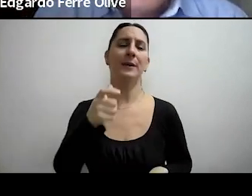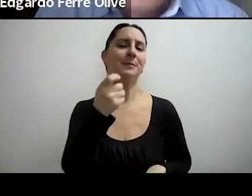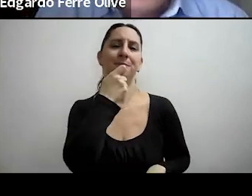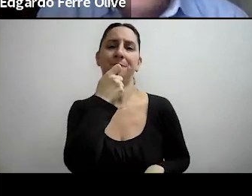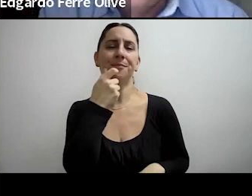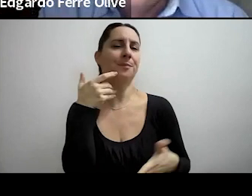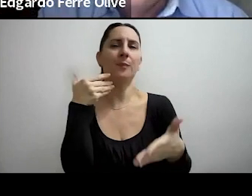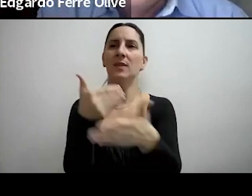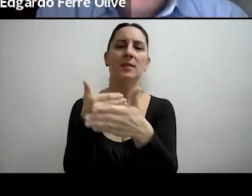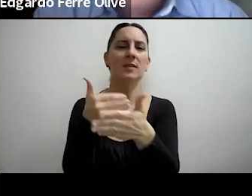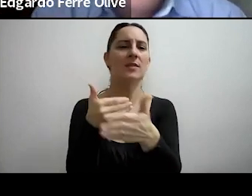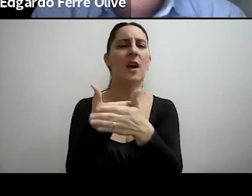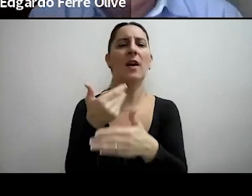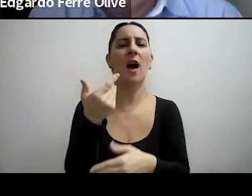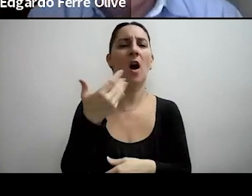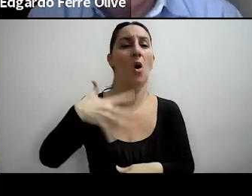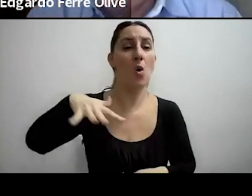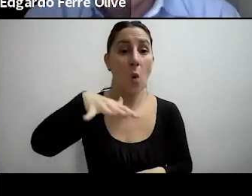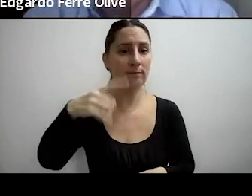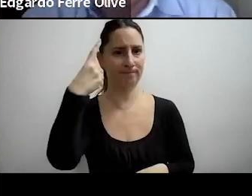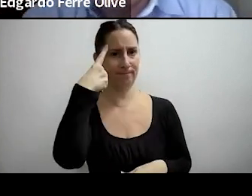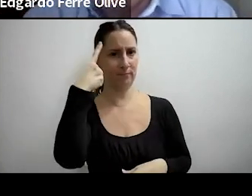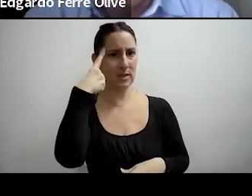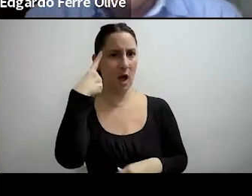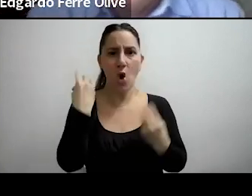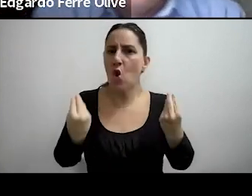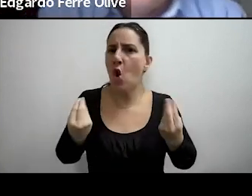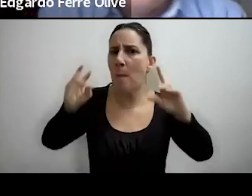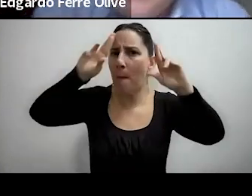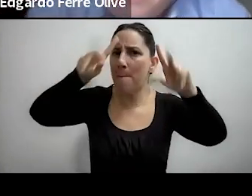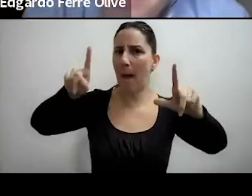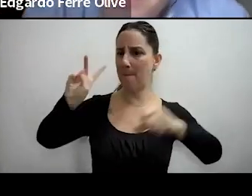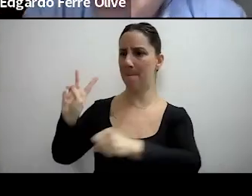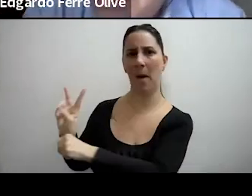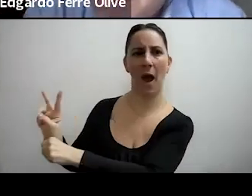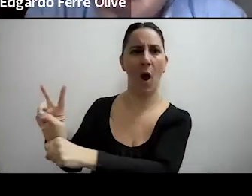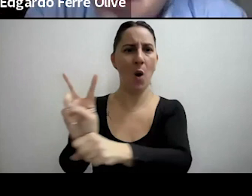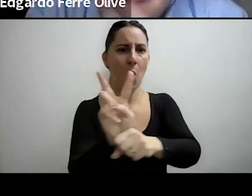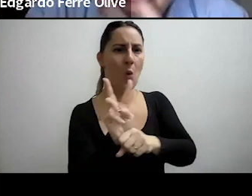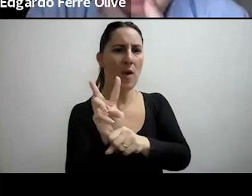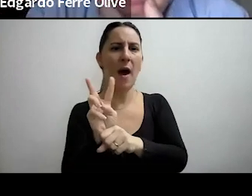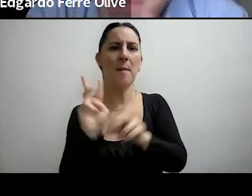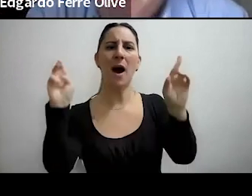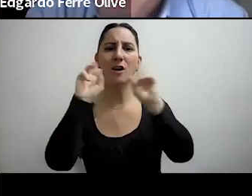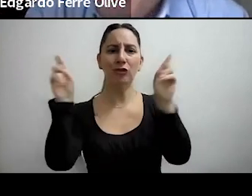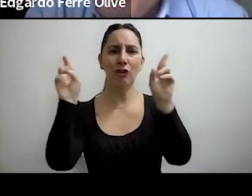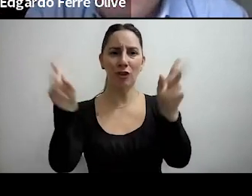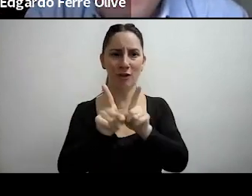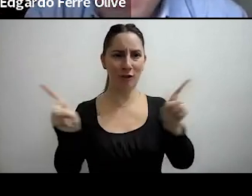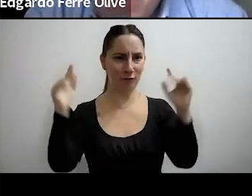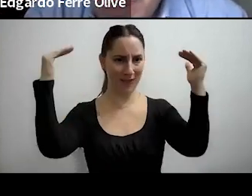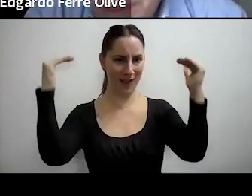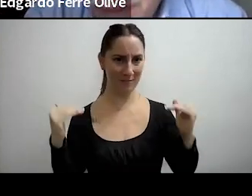a una localidad, tengo que tener en cuenta cómo puedo hacer para insonorizar ese aspecto.